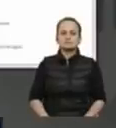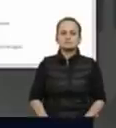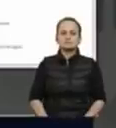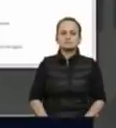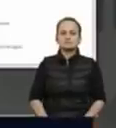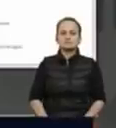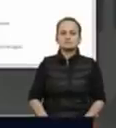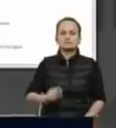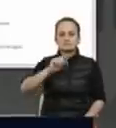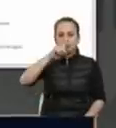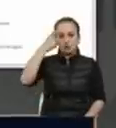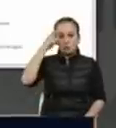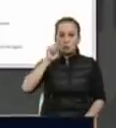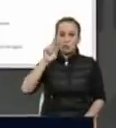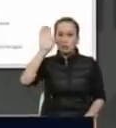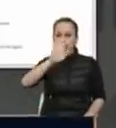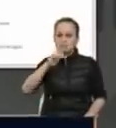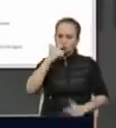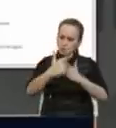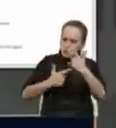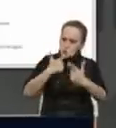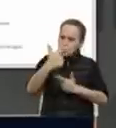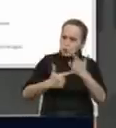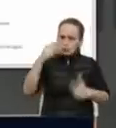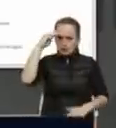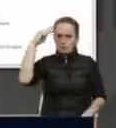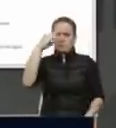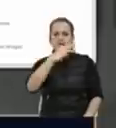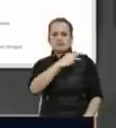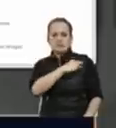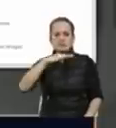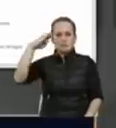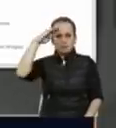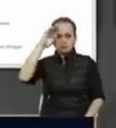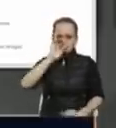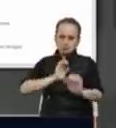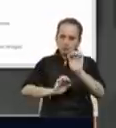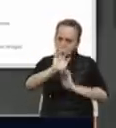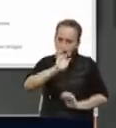que tiene el gobierno también, que tienen las fuerzas militares